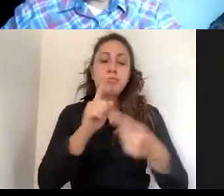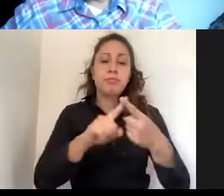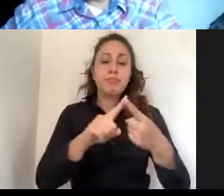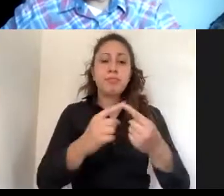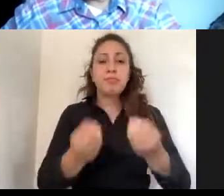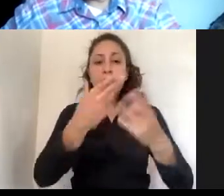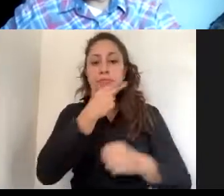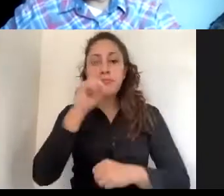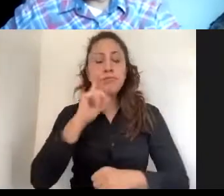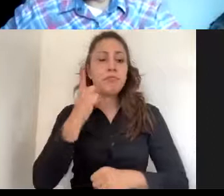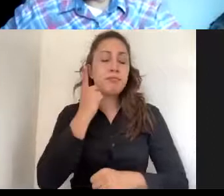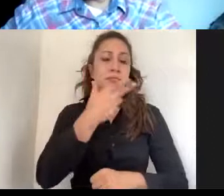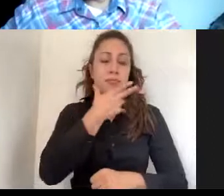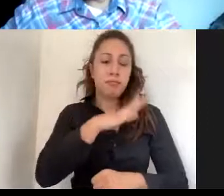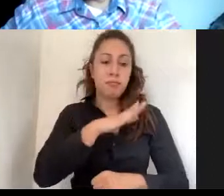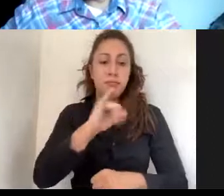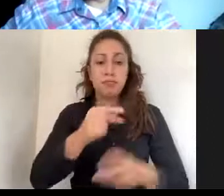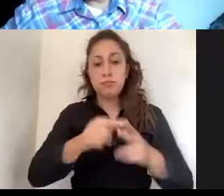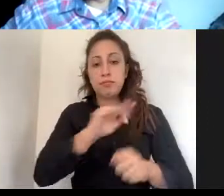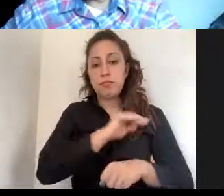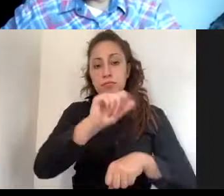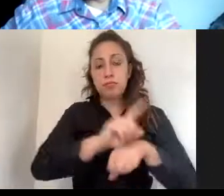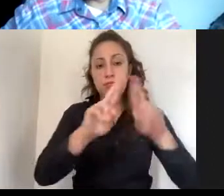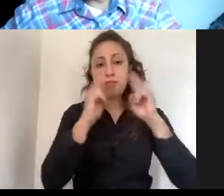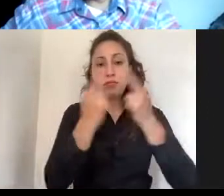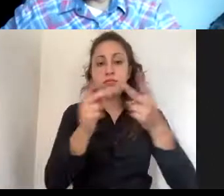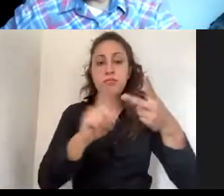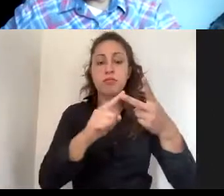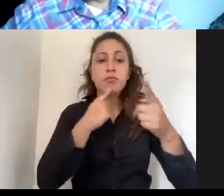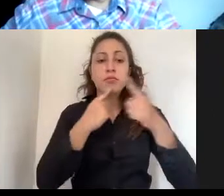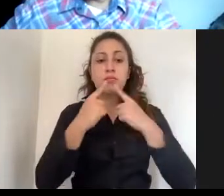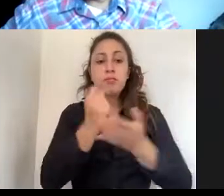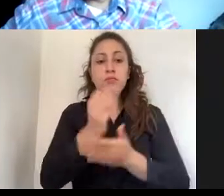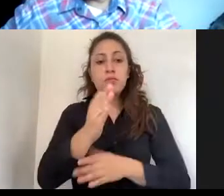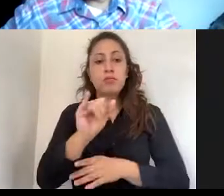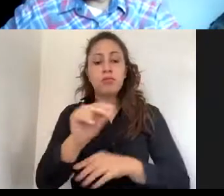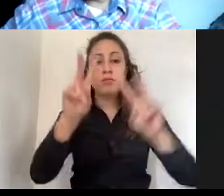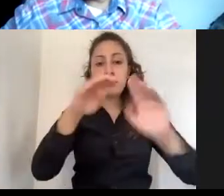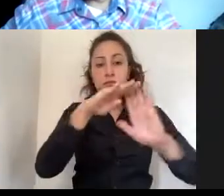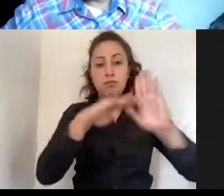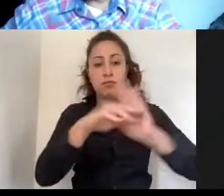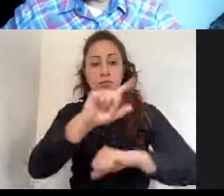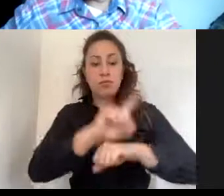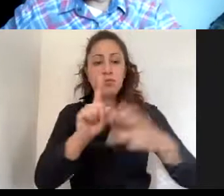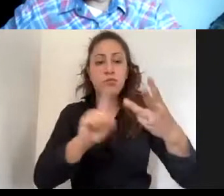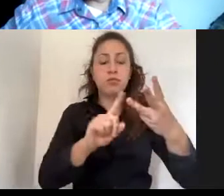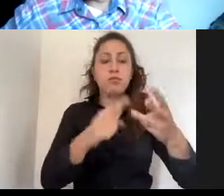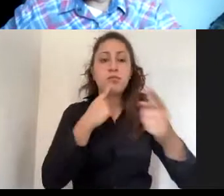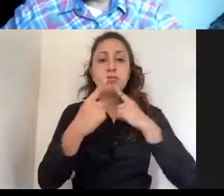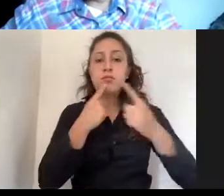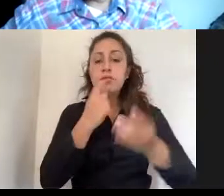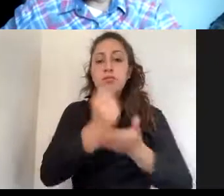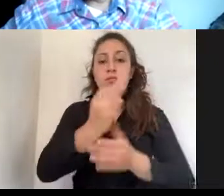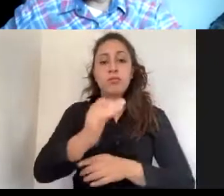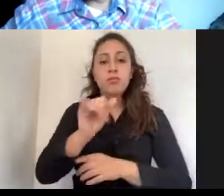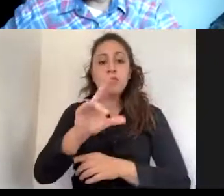de asistencia y verificación del quórum. Segundo punto, lectura y en su caso aprobación del orden del día. Tercero, análisis, discusión y en su caso